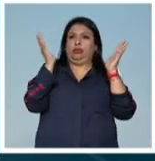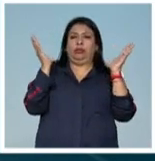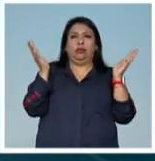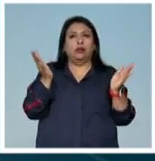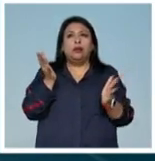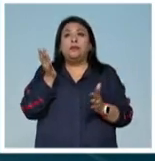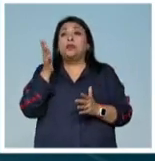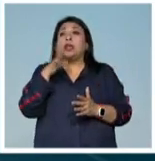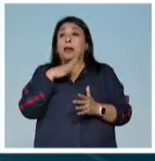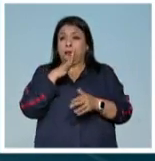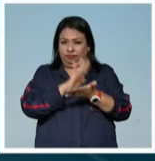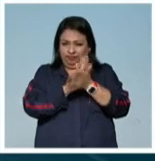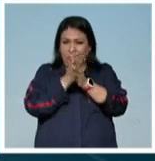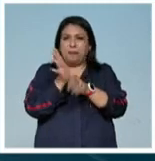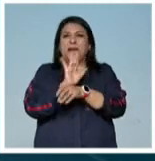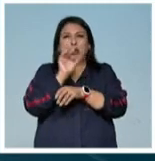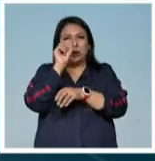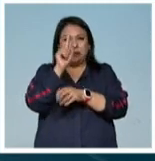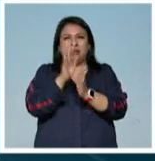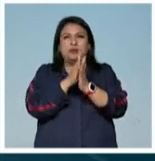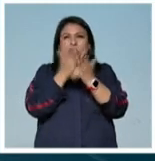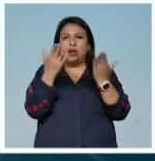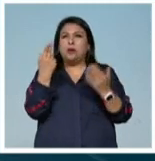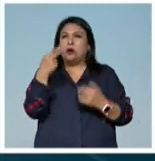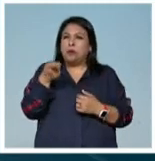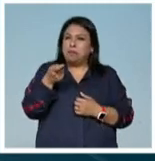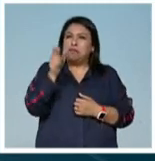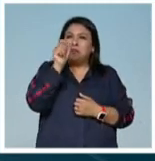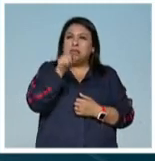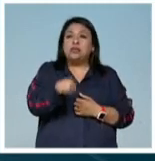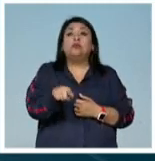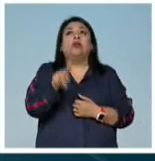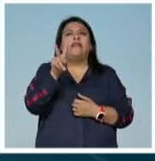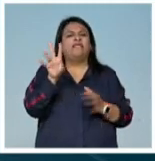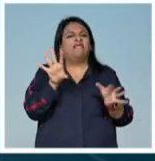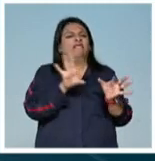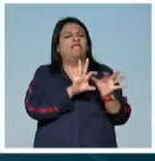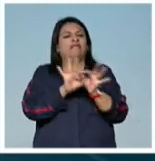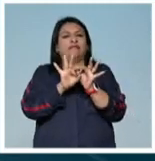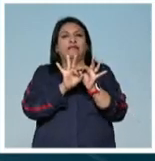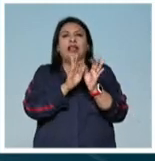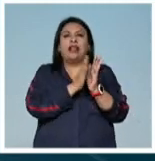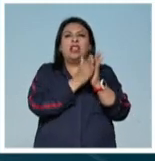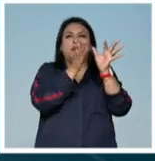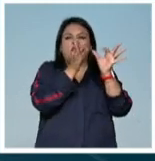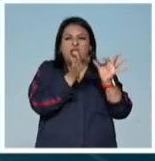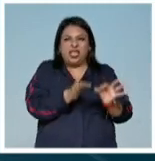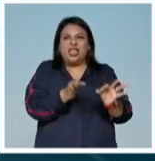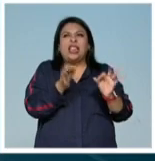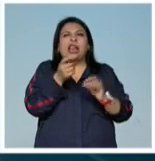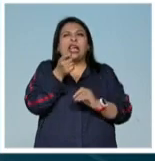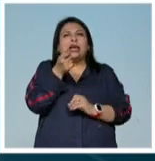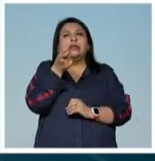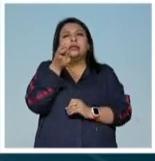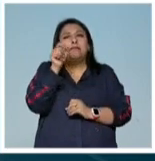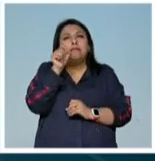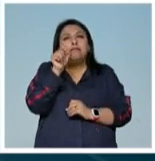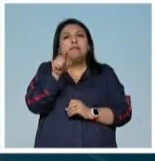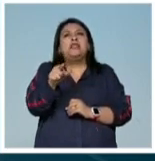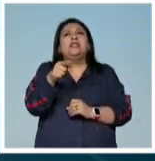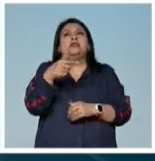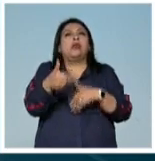Se realizó una película basada en esta novela con el mismo nombre, bastante apegada a la literatura original y con casi el mismo